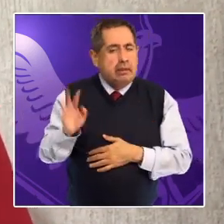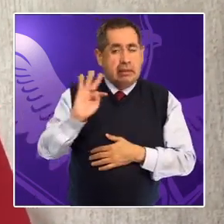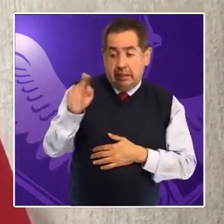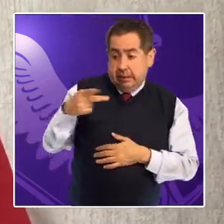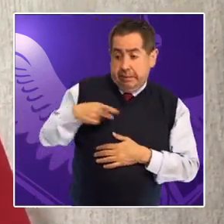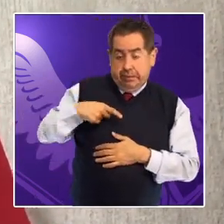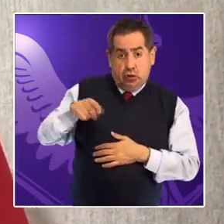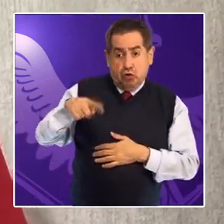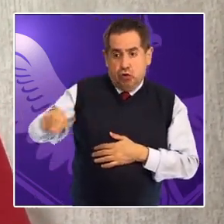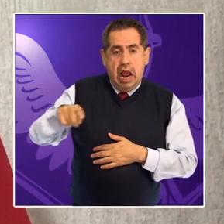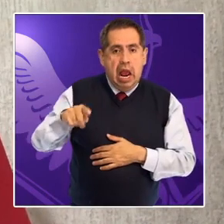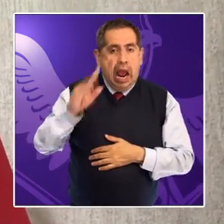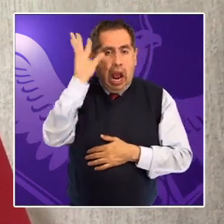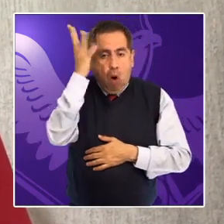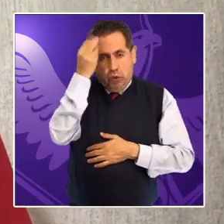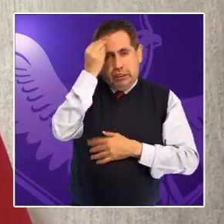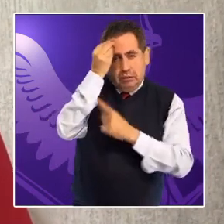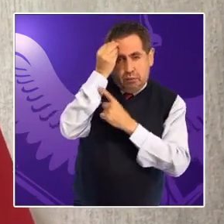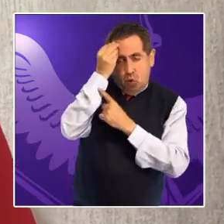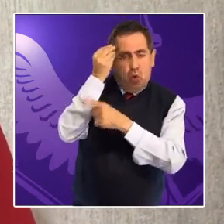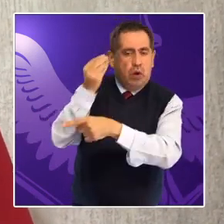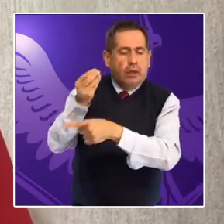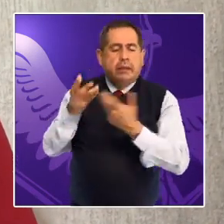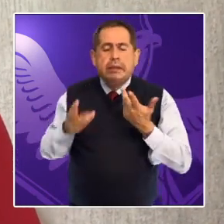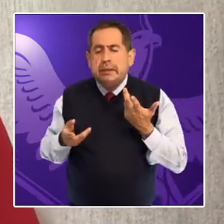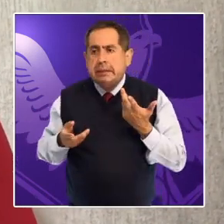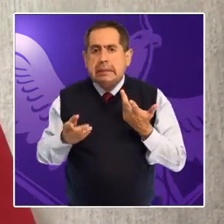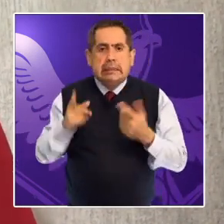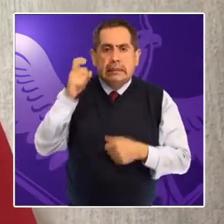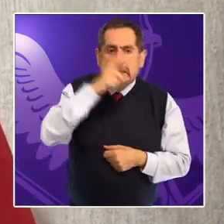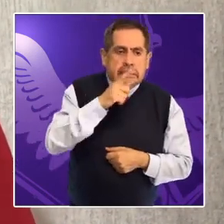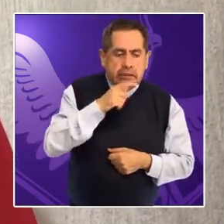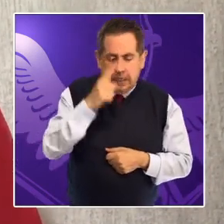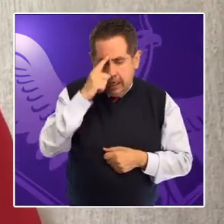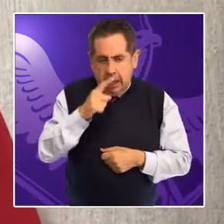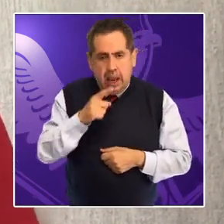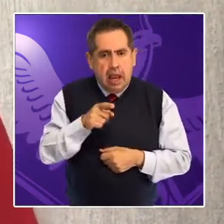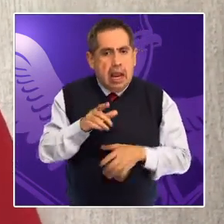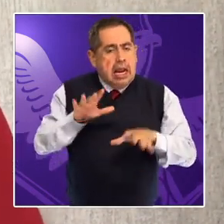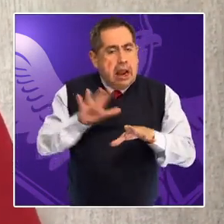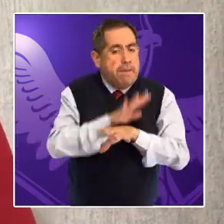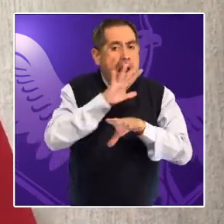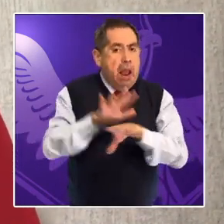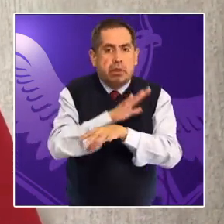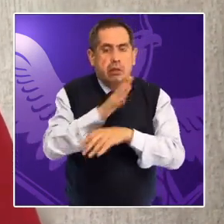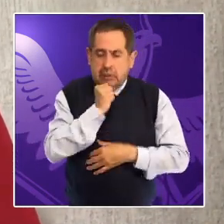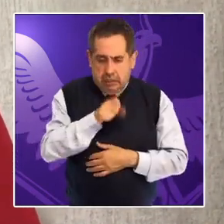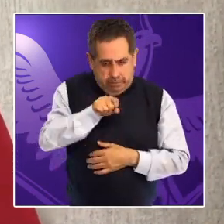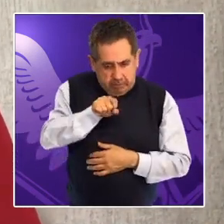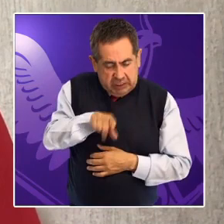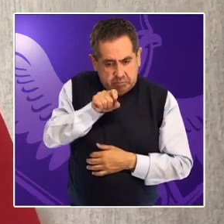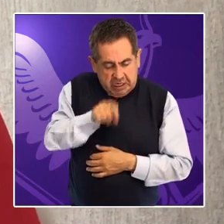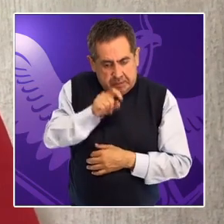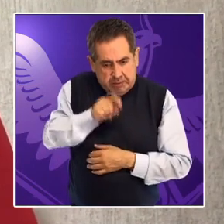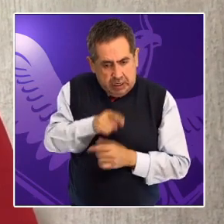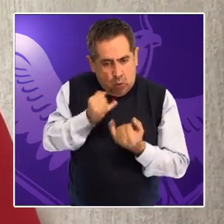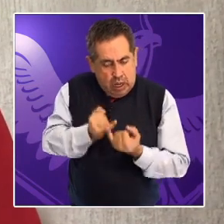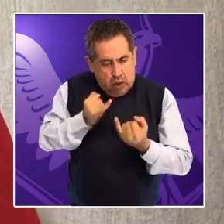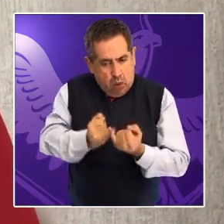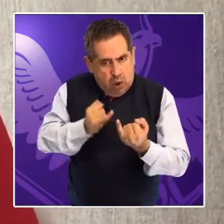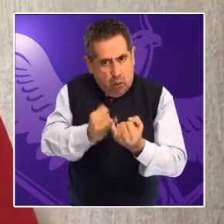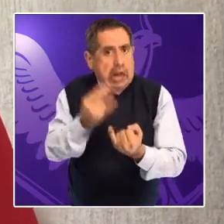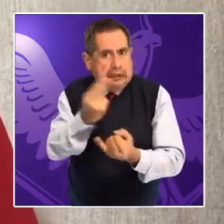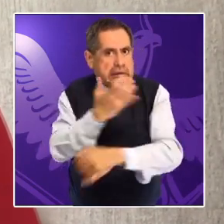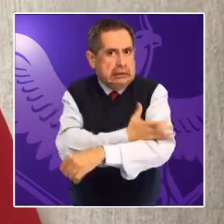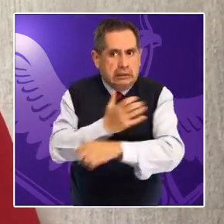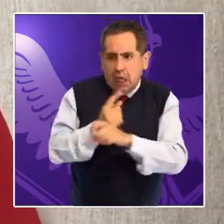con autismo, por ejemplo, que le cuesta mucho trabajo cambiar rutinas, que necesita tener a alguien de acompañamiento, idealmente de